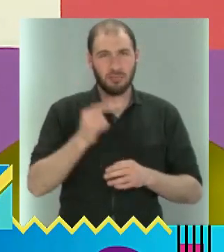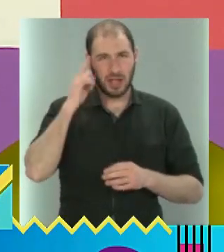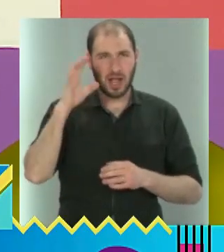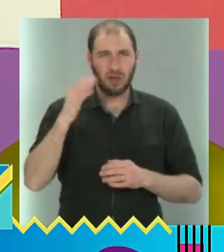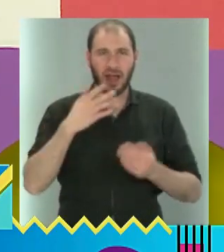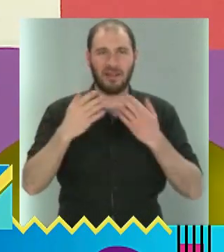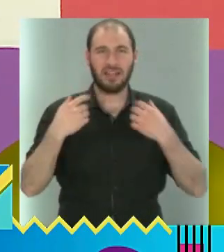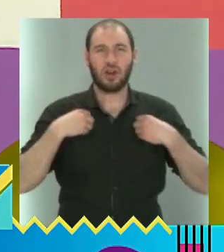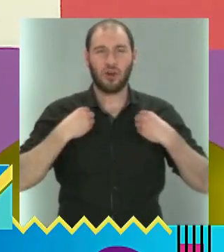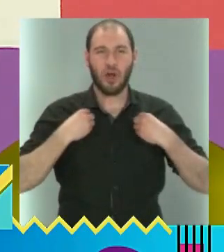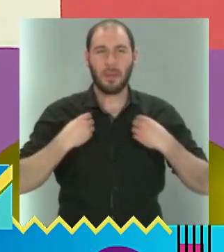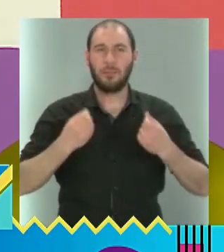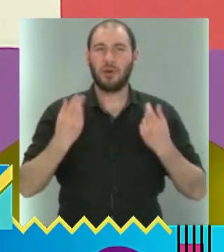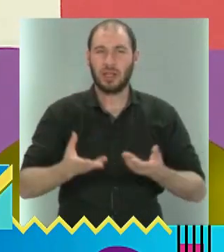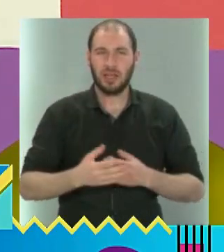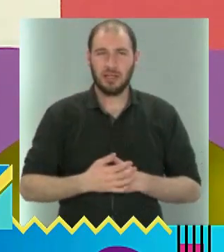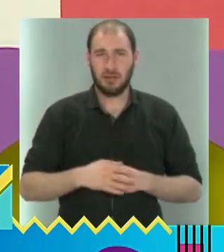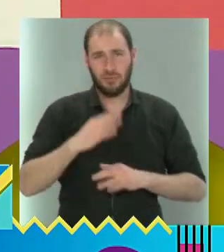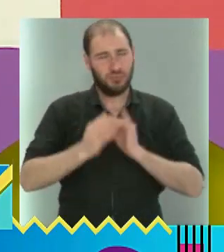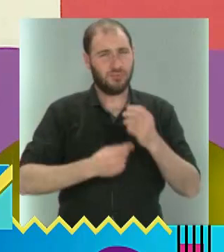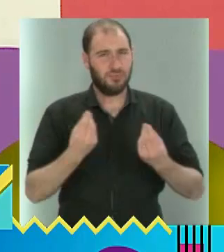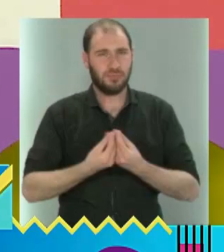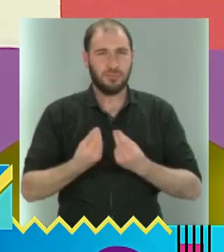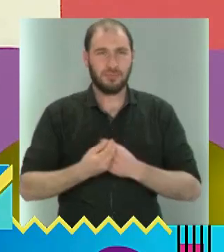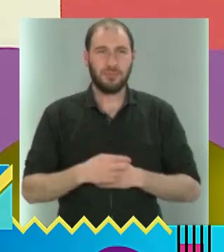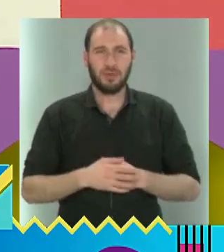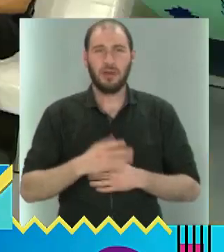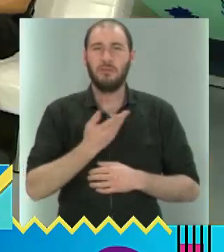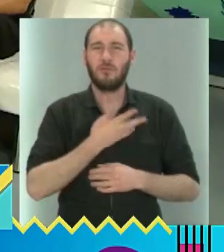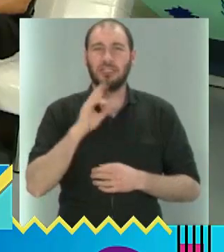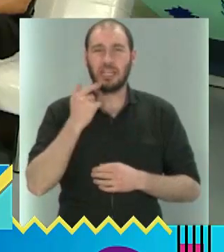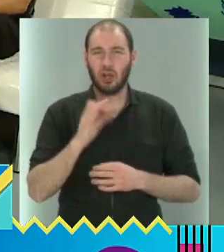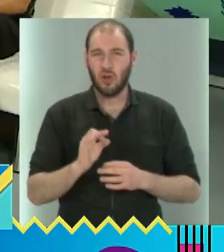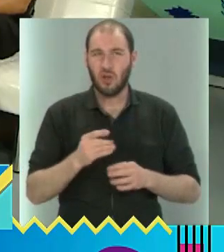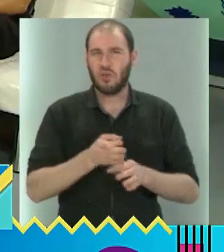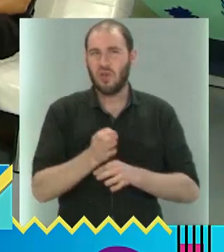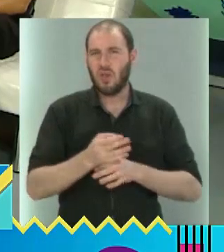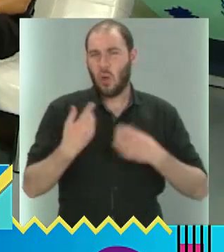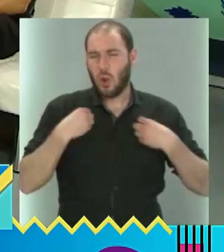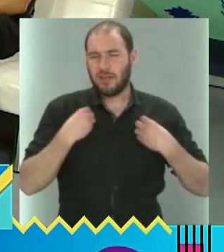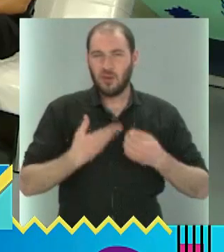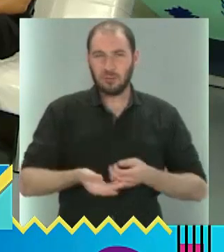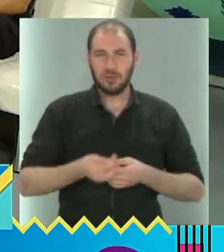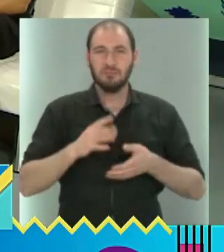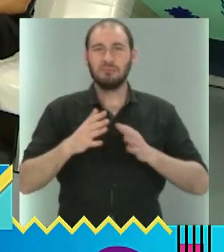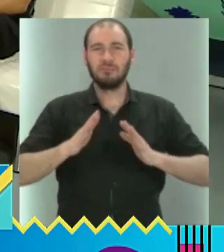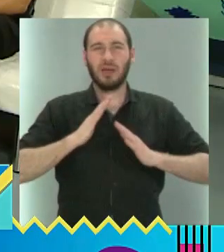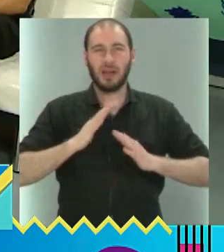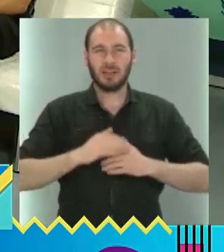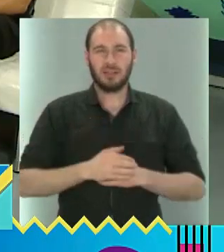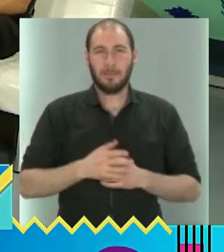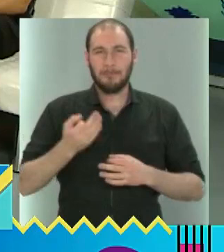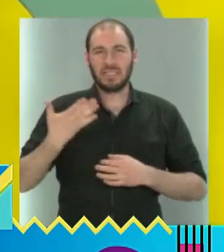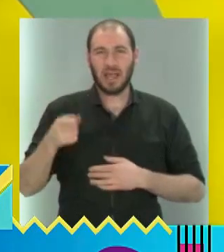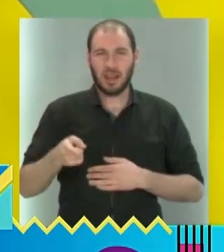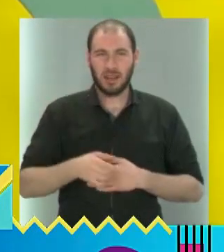de hablar de los uniformes. ¿Por qué? Porque tienen mucho para decir también. Francisco, ¿qué transmite un uniforme de este arte marcial